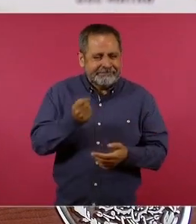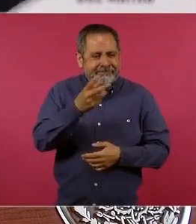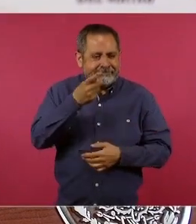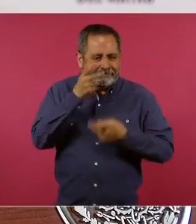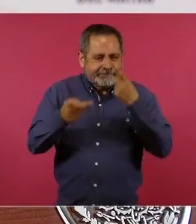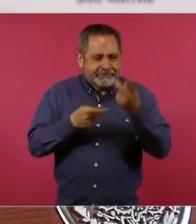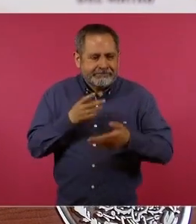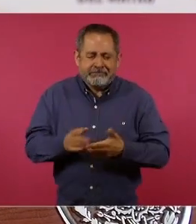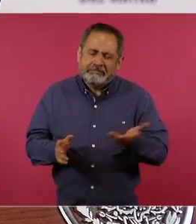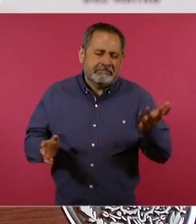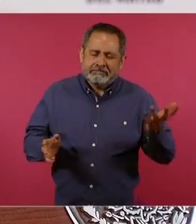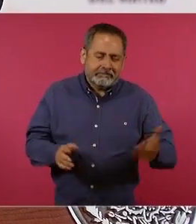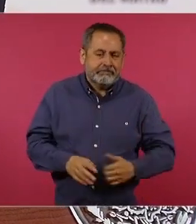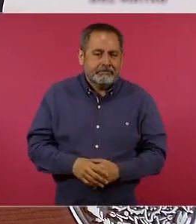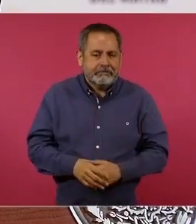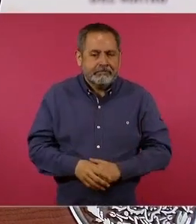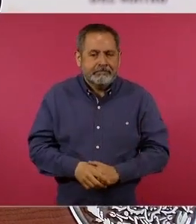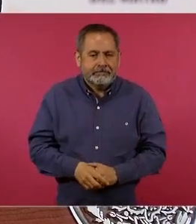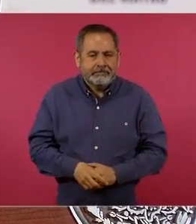Pero además en la historia